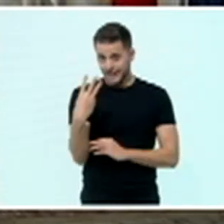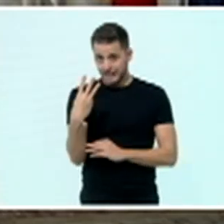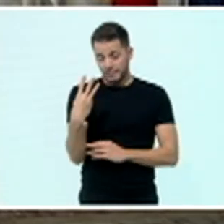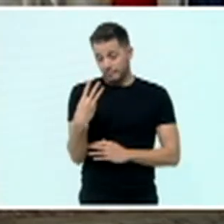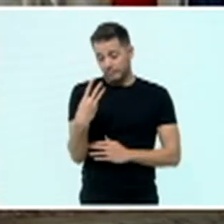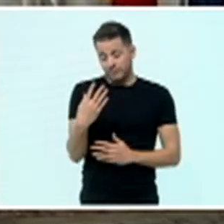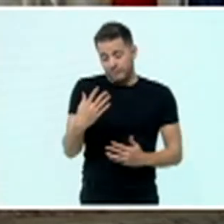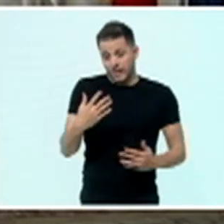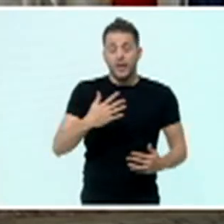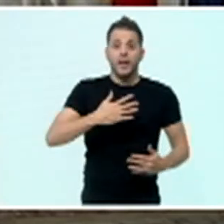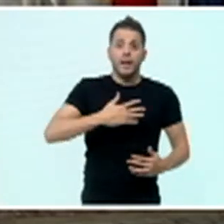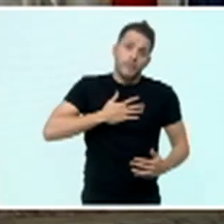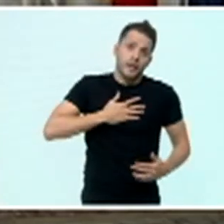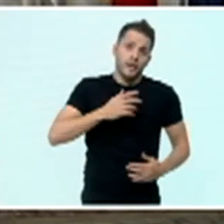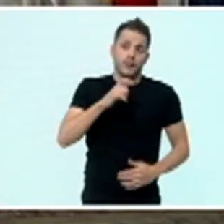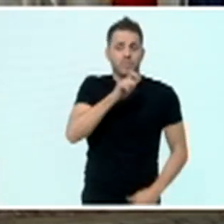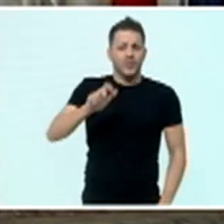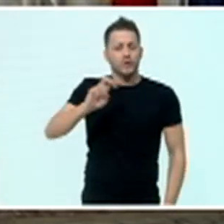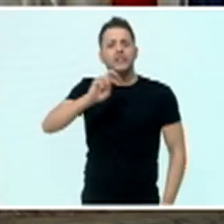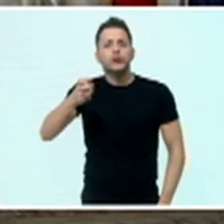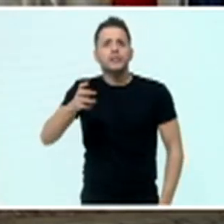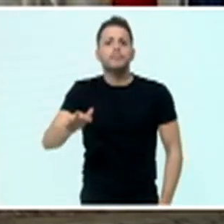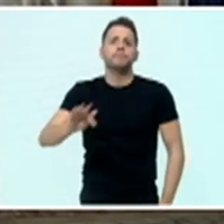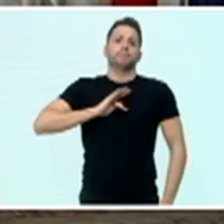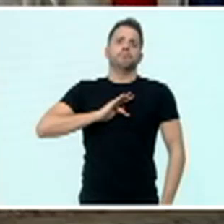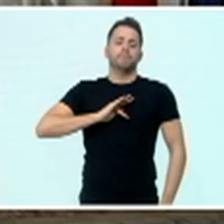mí y no solo yo, a mucha más gente,